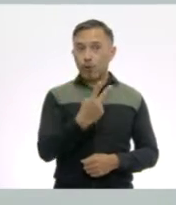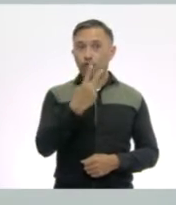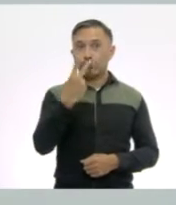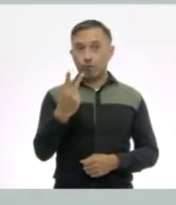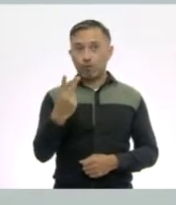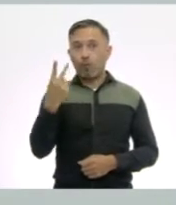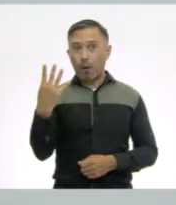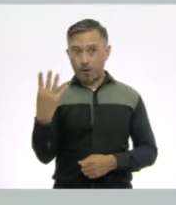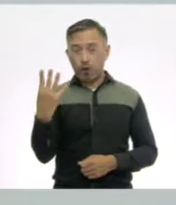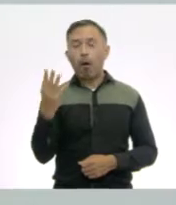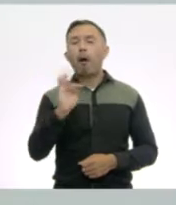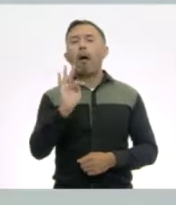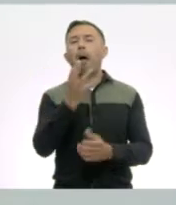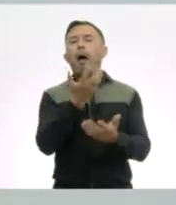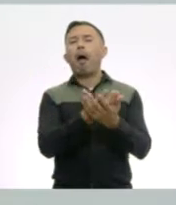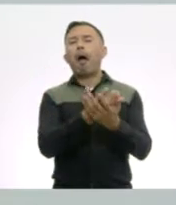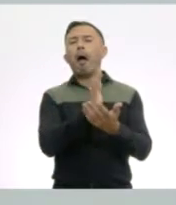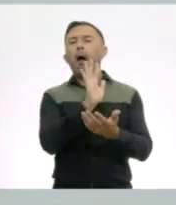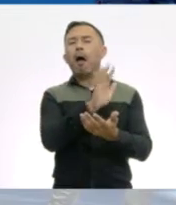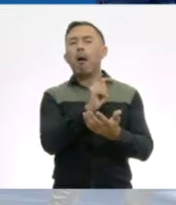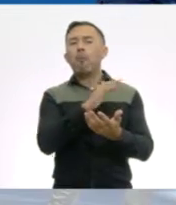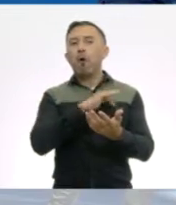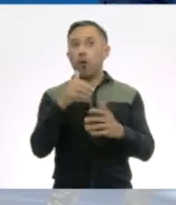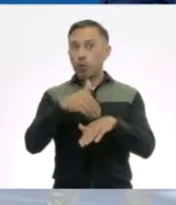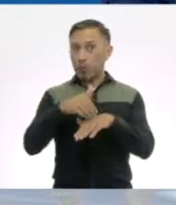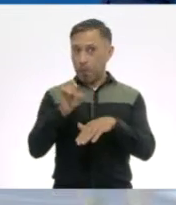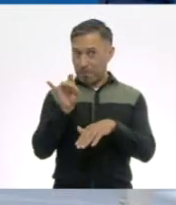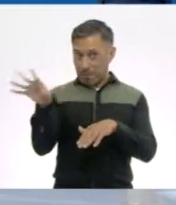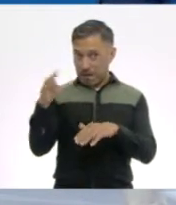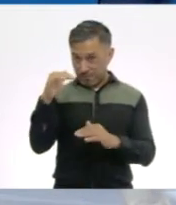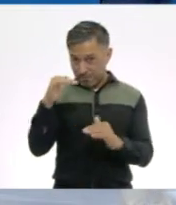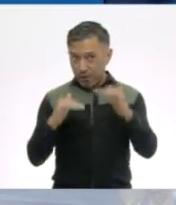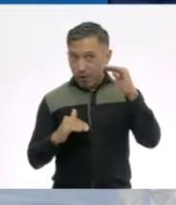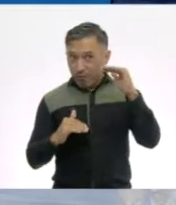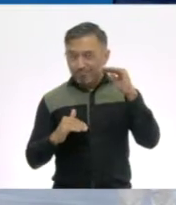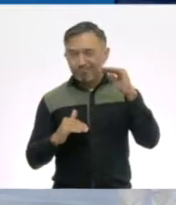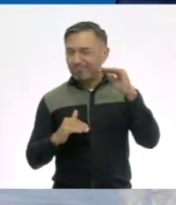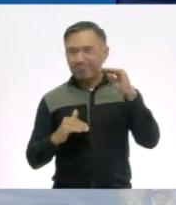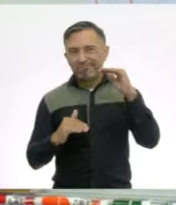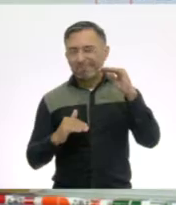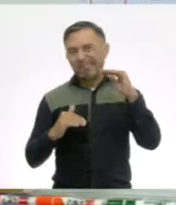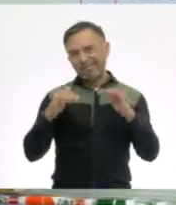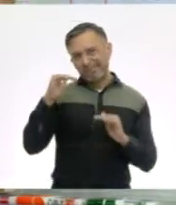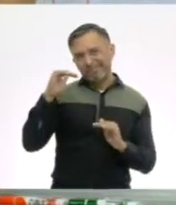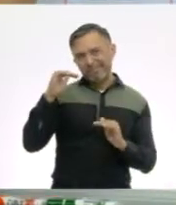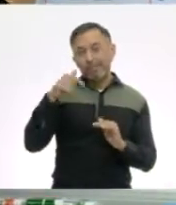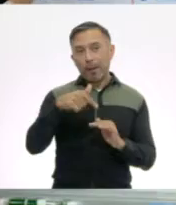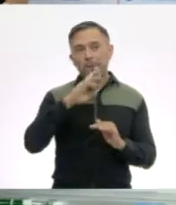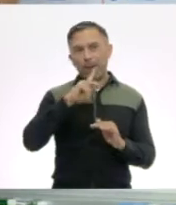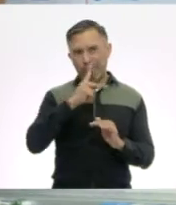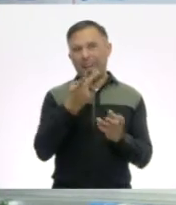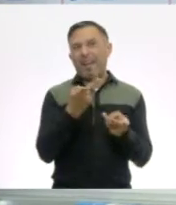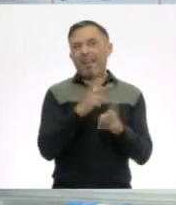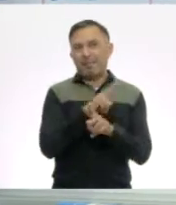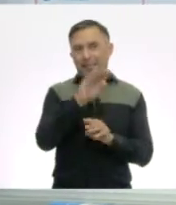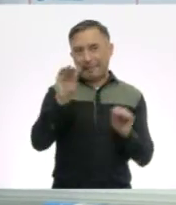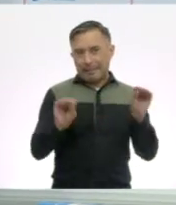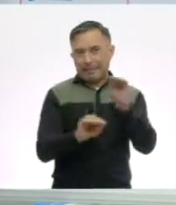los dejo así, no pues voy a tener el número mayor. Entonces voy a anotar primero el 4. 4, ajá.